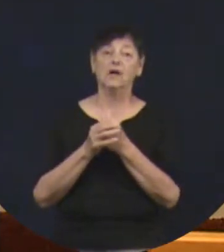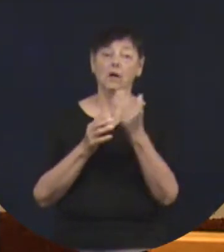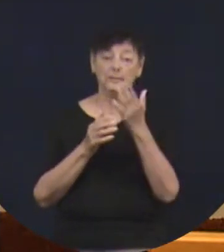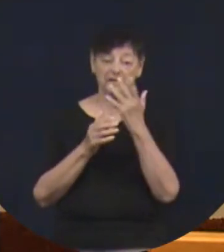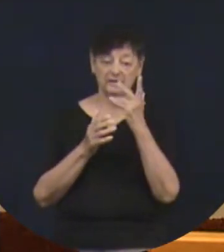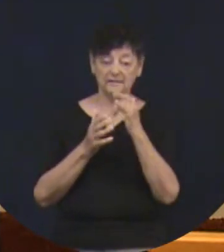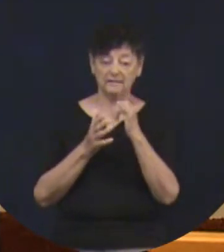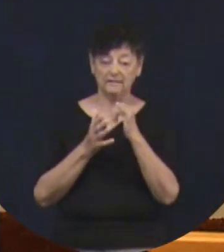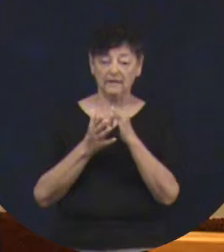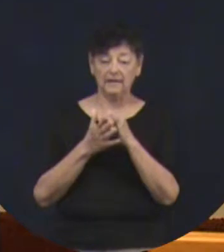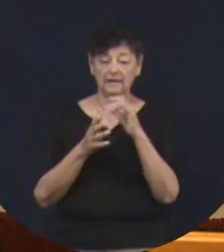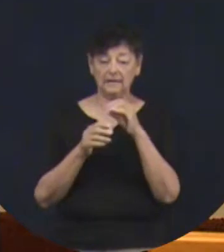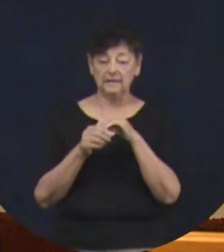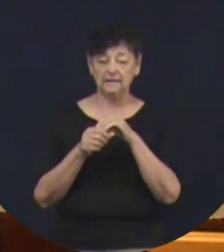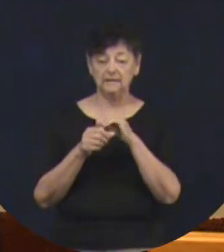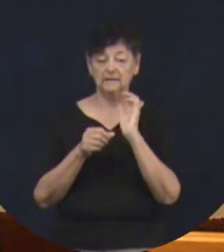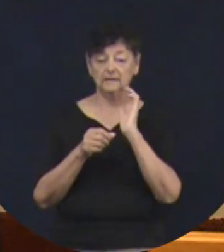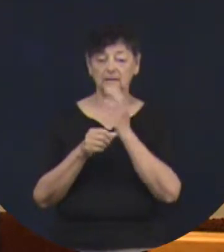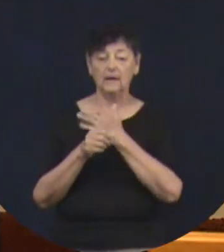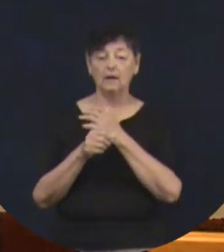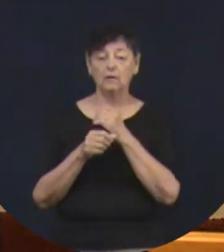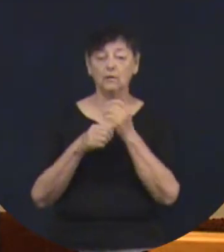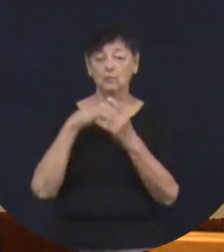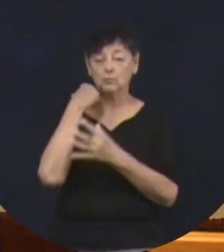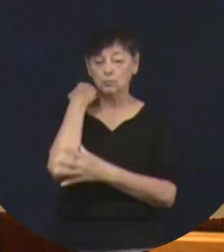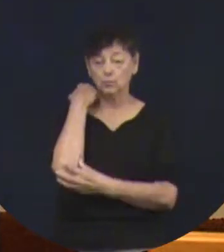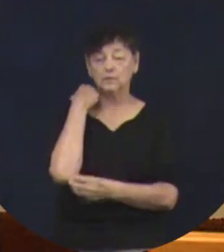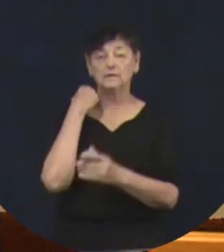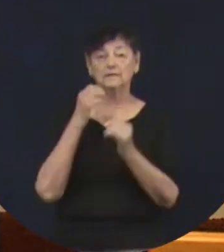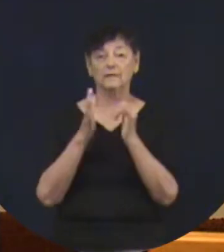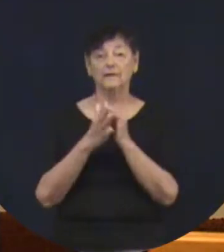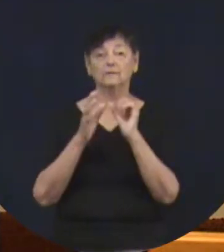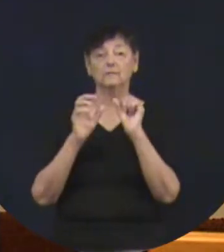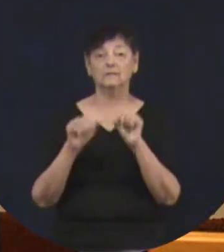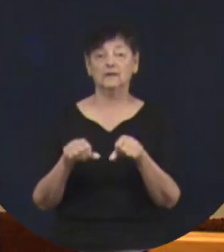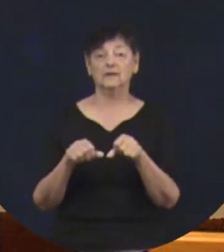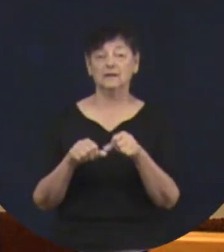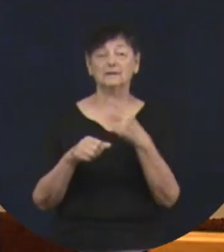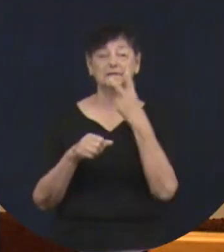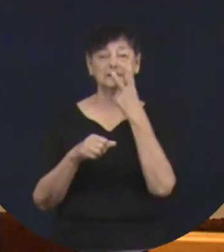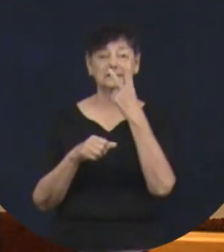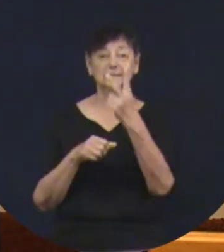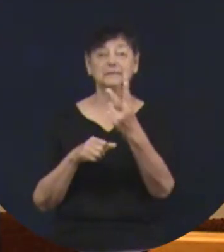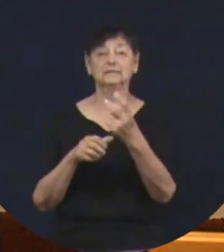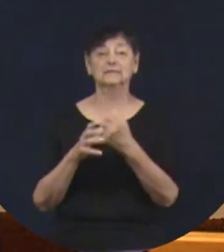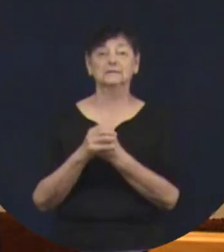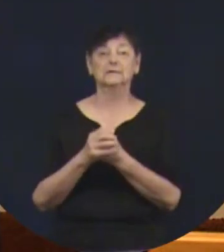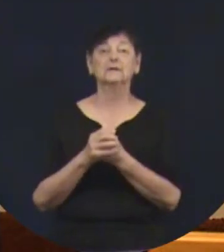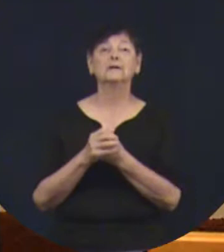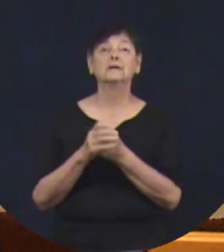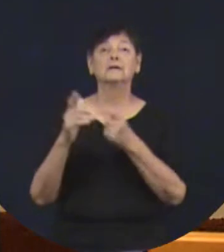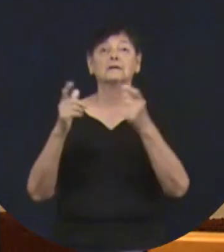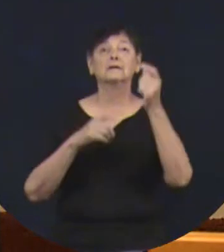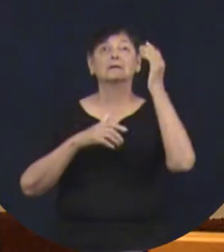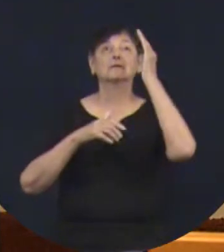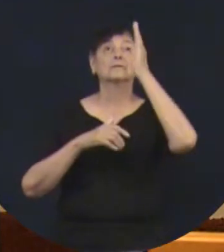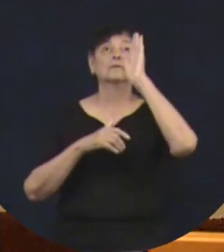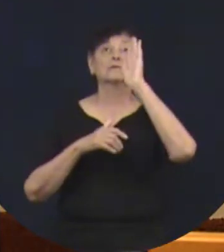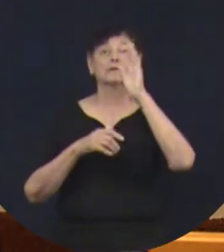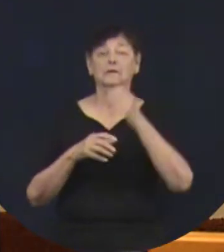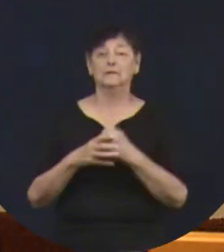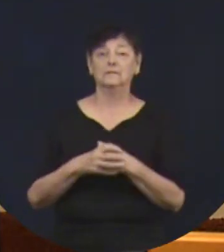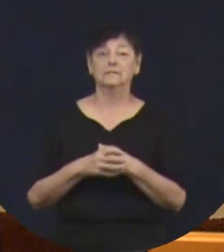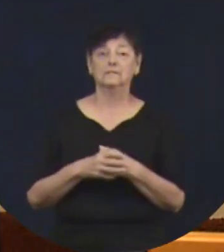porque es en nuestra pobreza que podemos ver el reino de Dios.